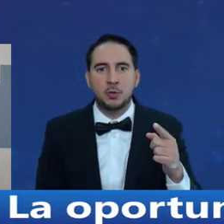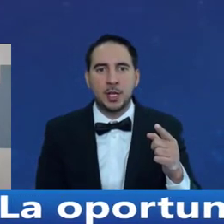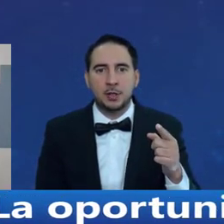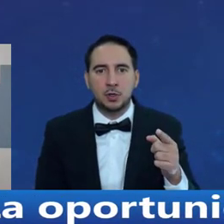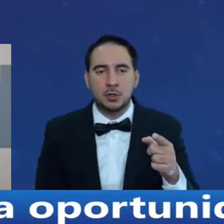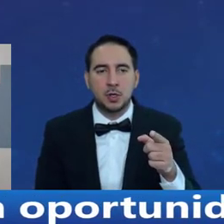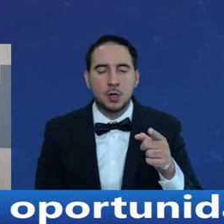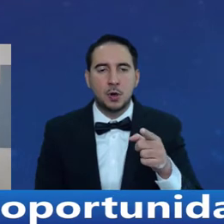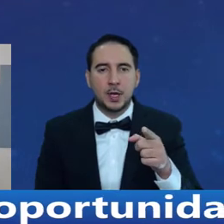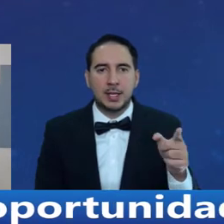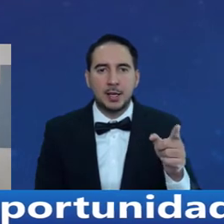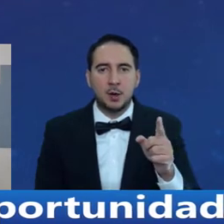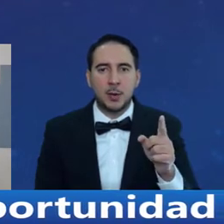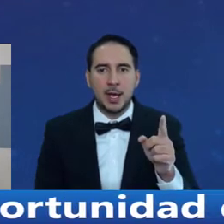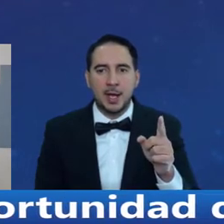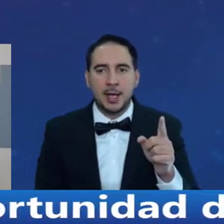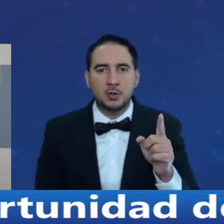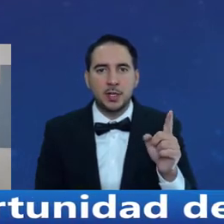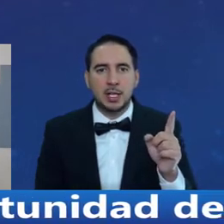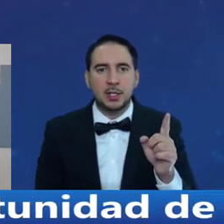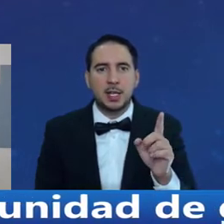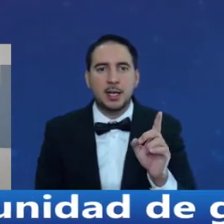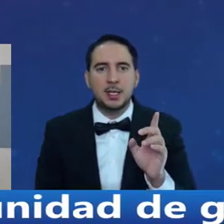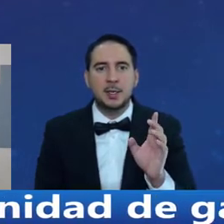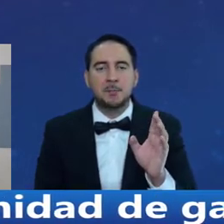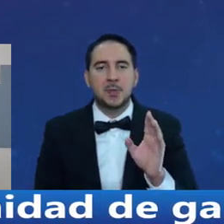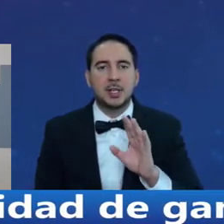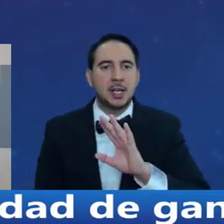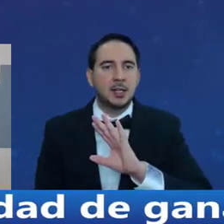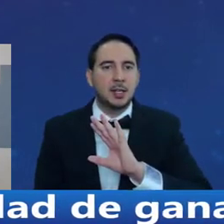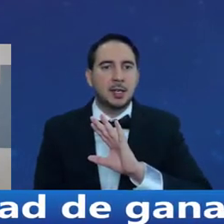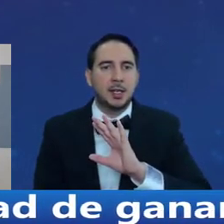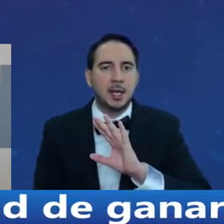pero que son de estos los que vean en esos estados que están ahí,